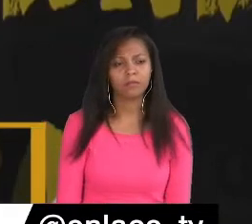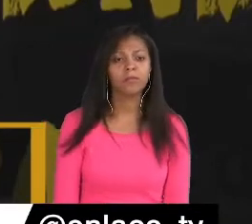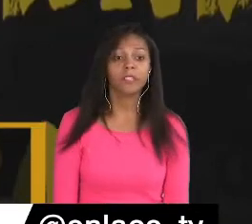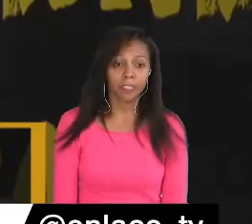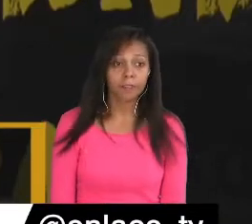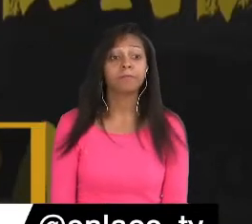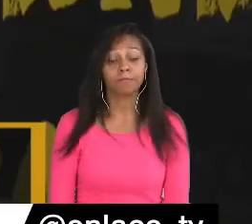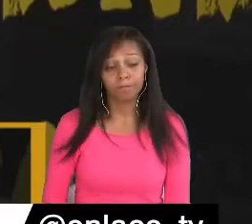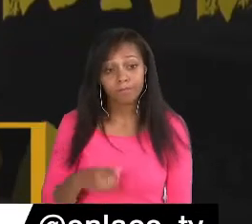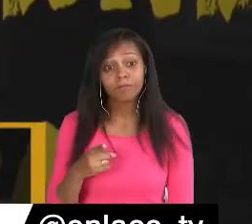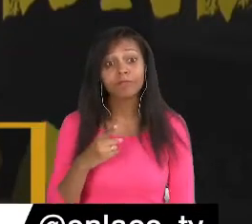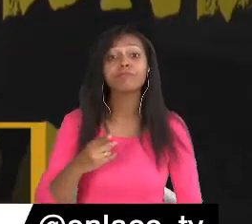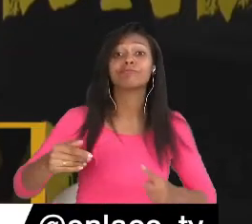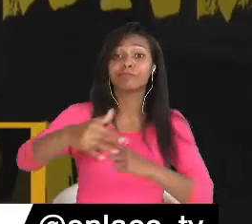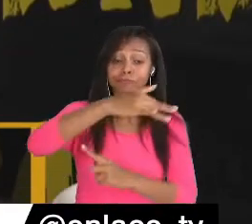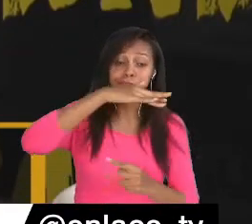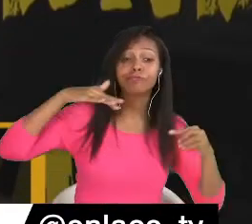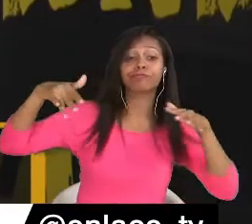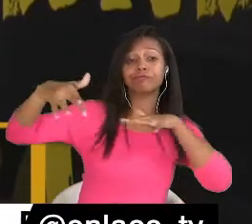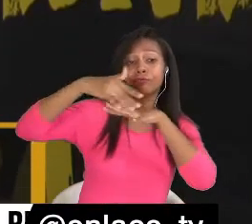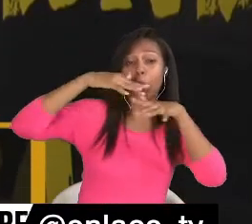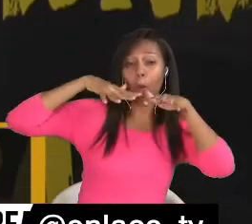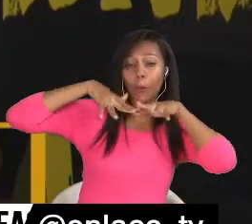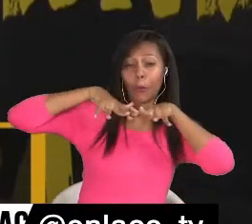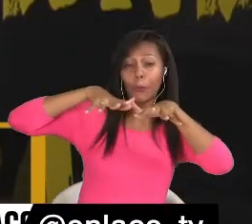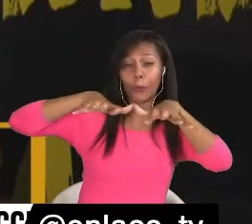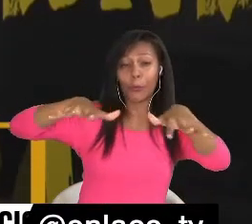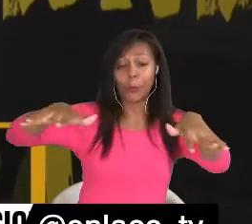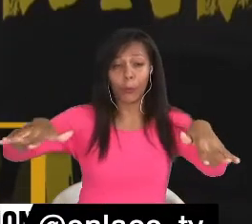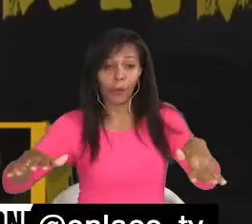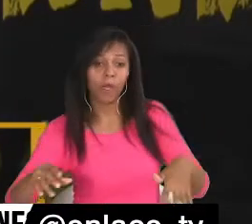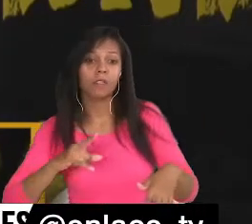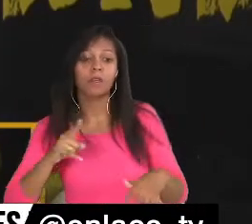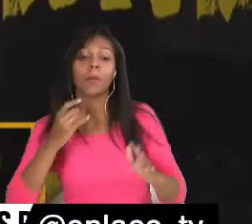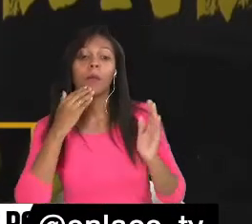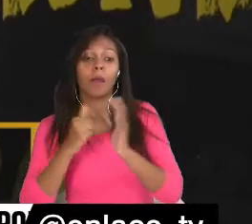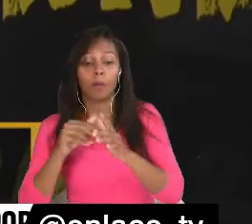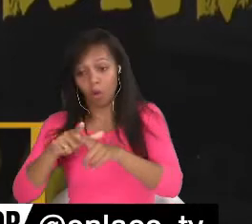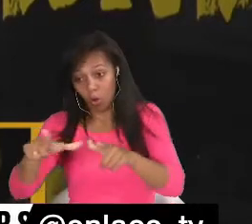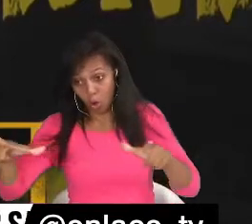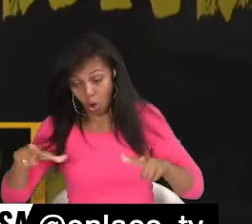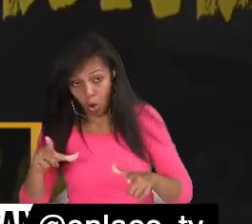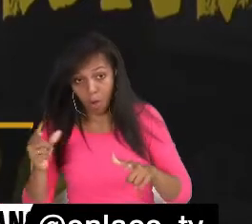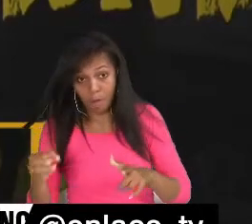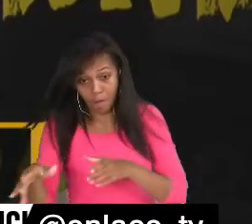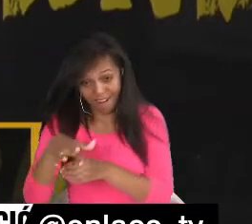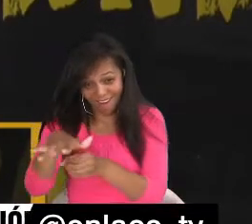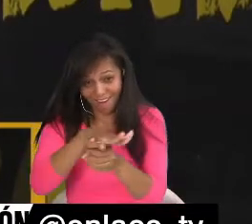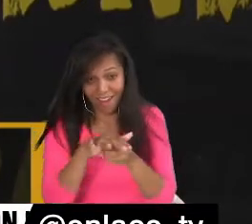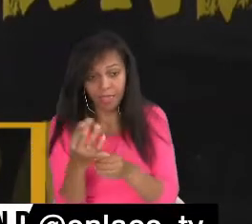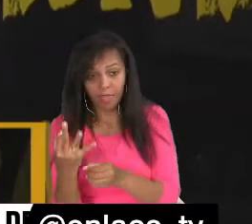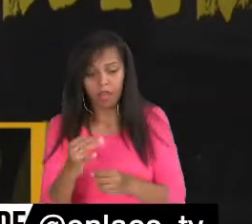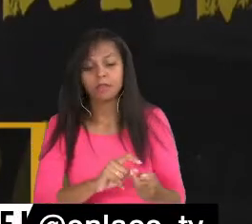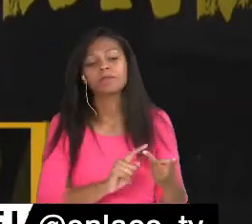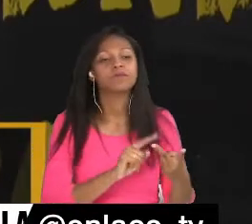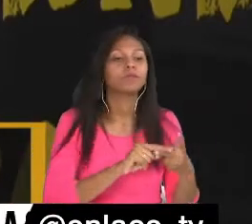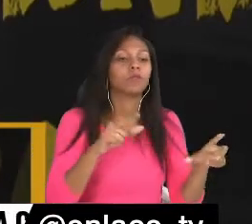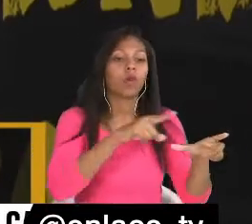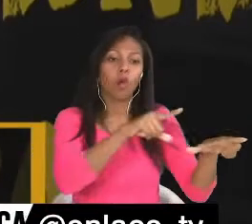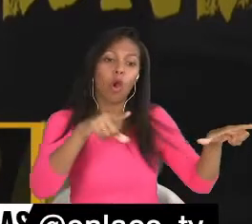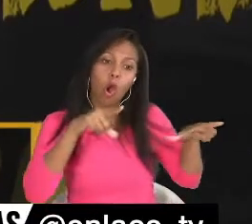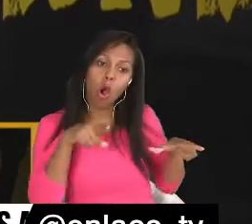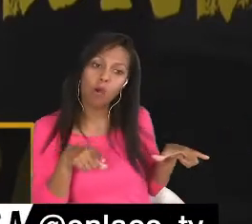medio. Lo estamos trabajando en las diferentes comunas. Hemos estado en la comuna 3, recientemente estuvimos en la comuna 7. Allí también cubrimos